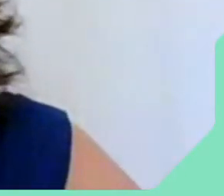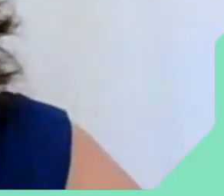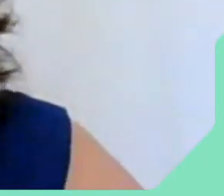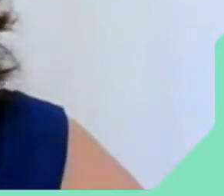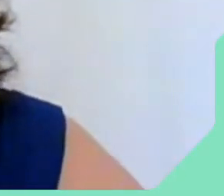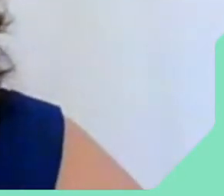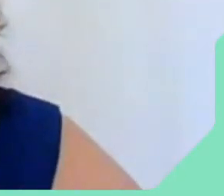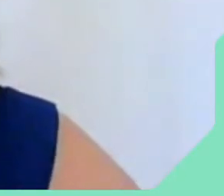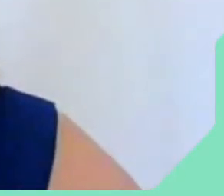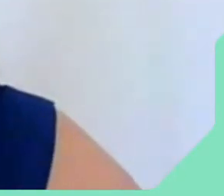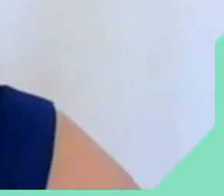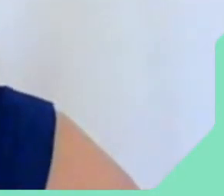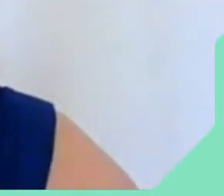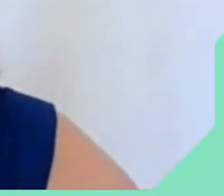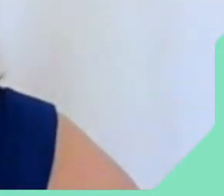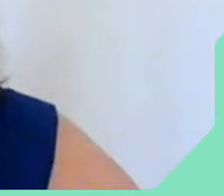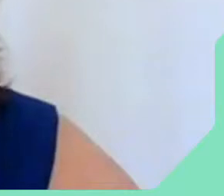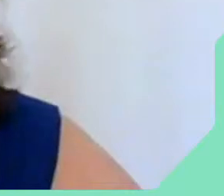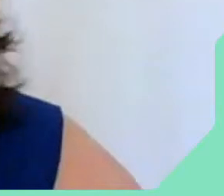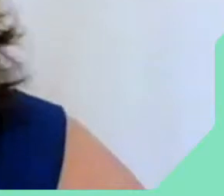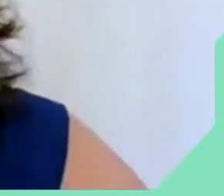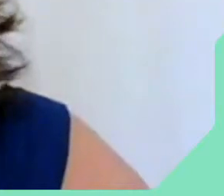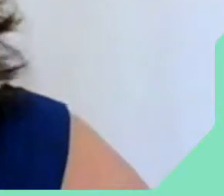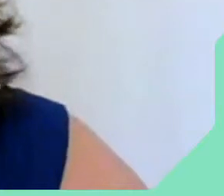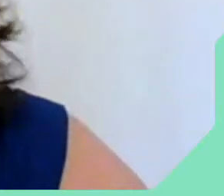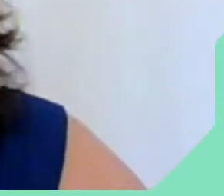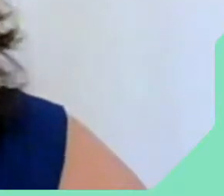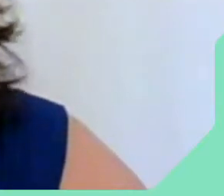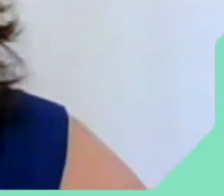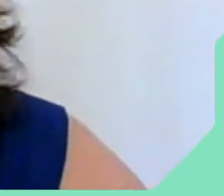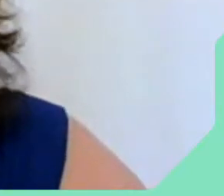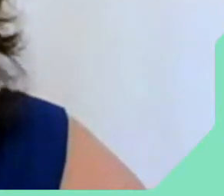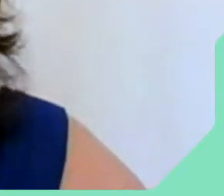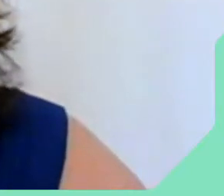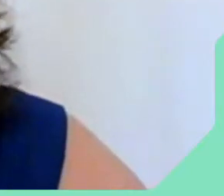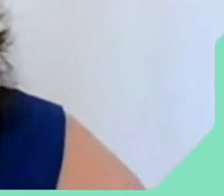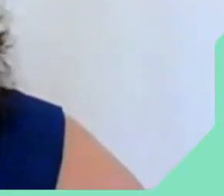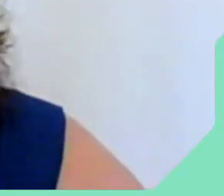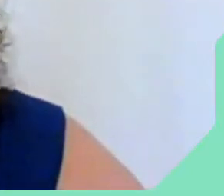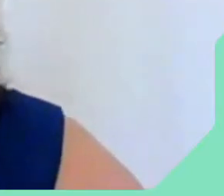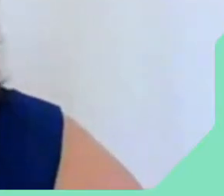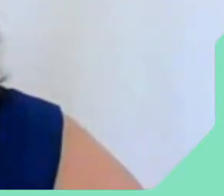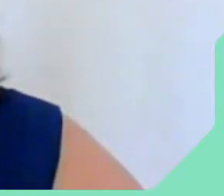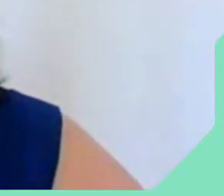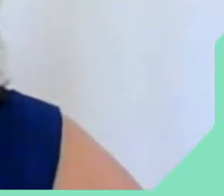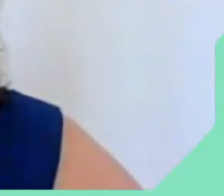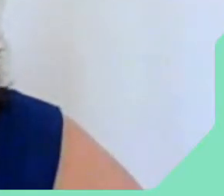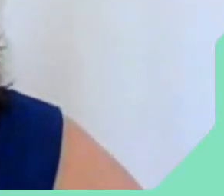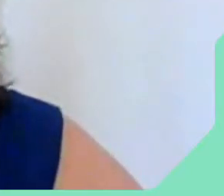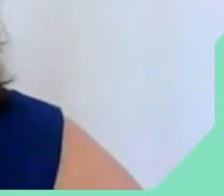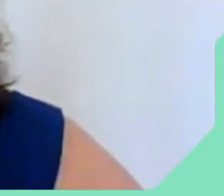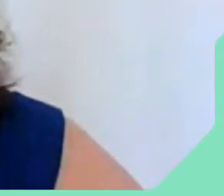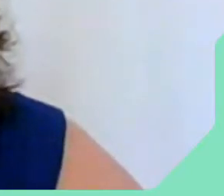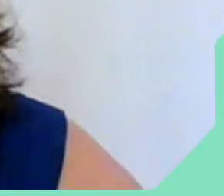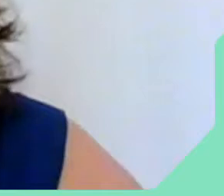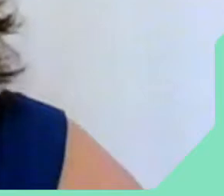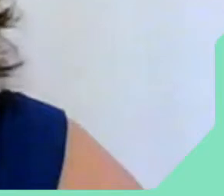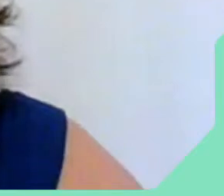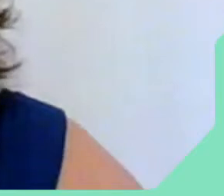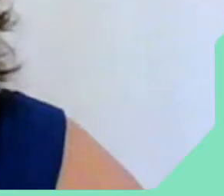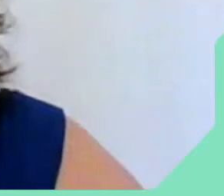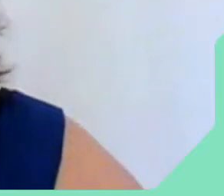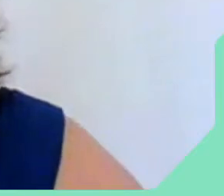ingeniero Jeremías García Cabrera, y a la subsecretaria de Planificación Académica, la